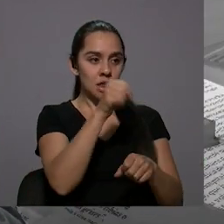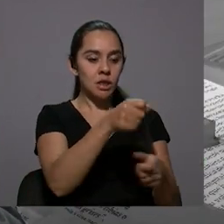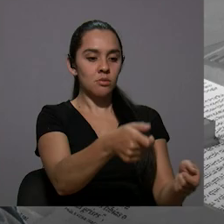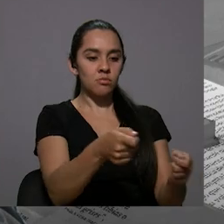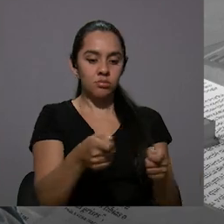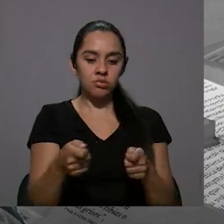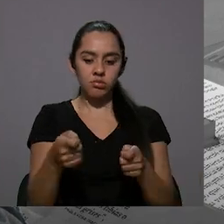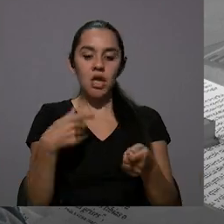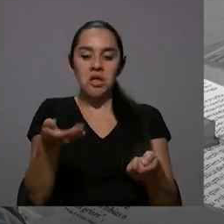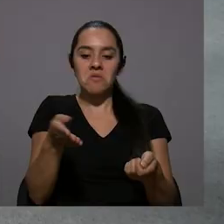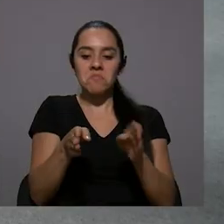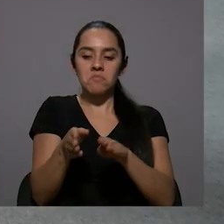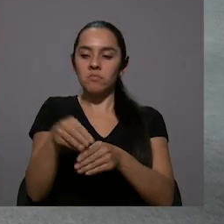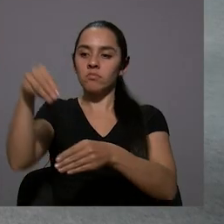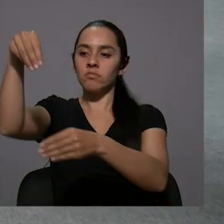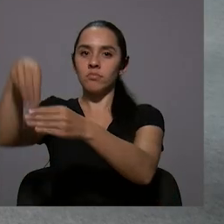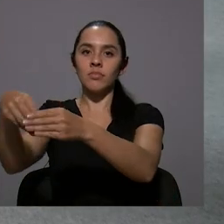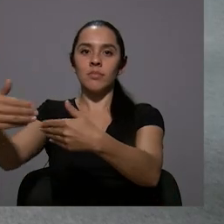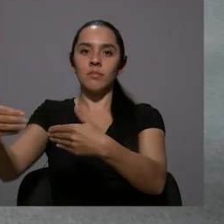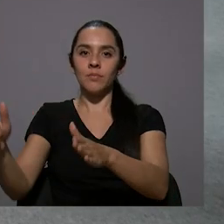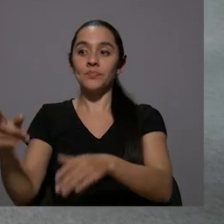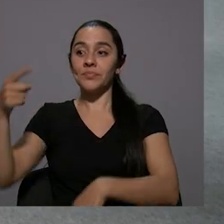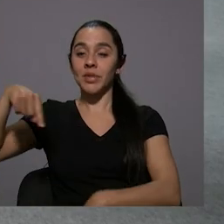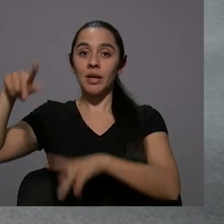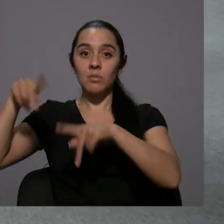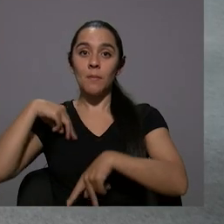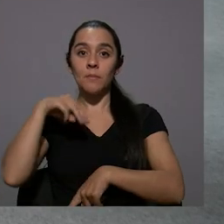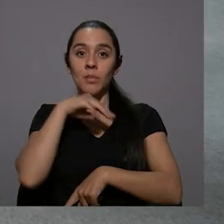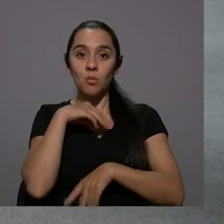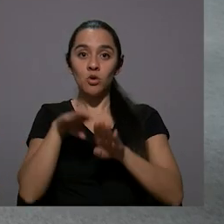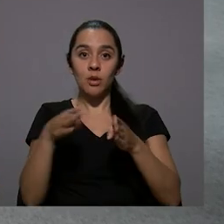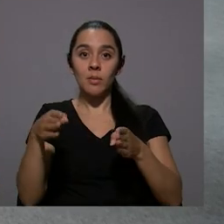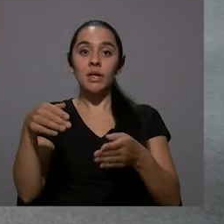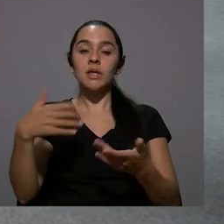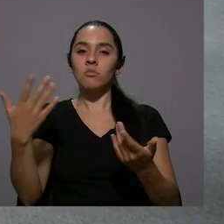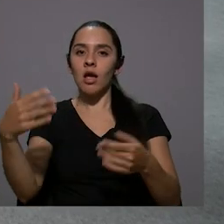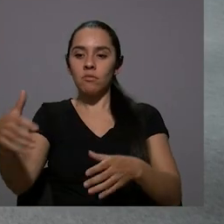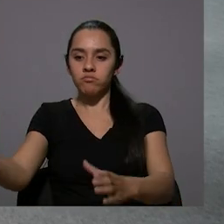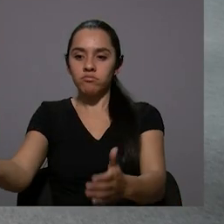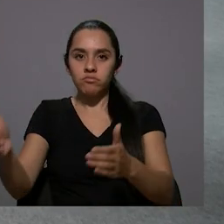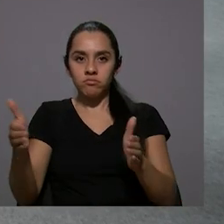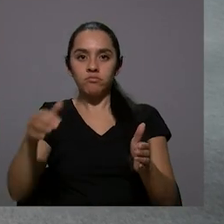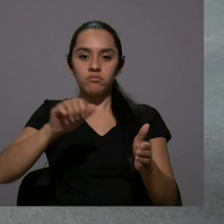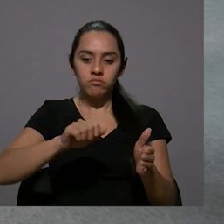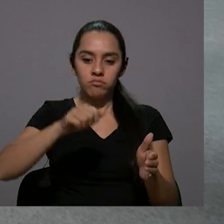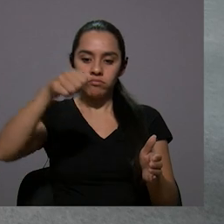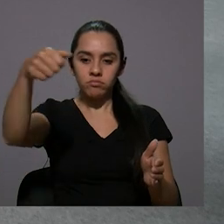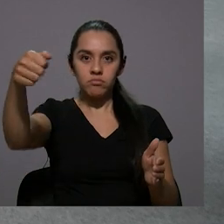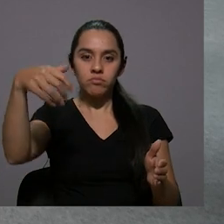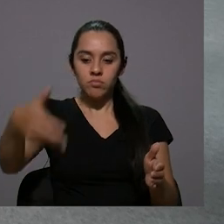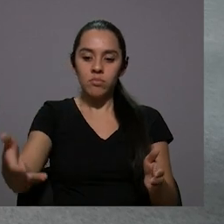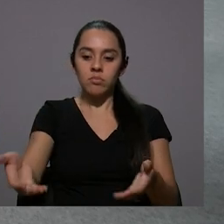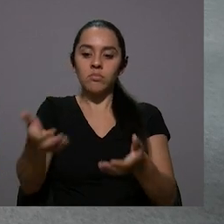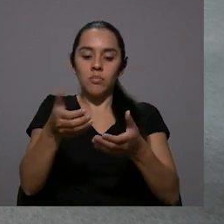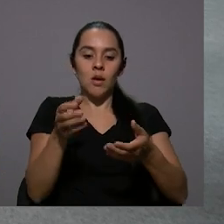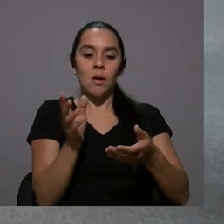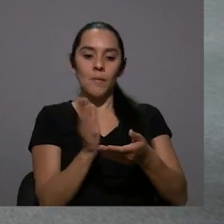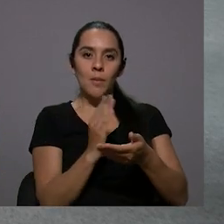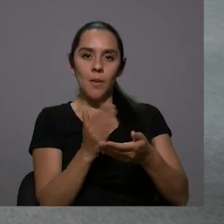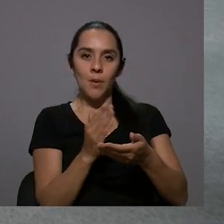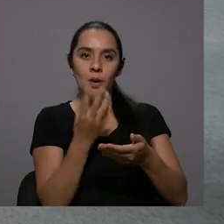papeleta con toda confianza los miembros de mesa Cuándo van a acreditar el voto cuando sacan esa papeleta de la urna la abren y van a